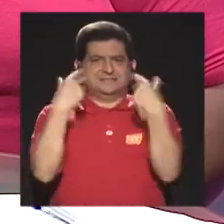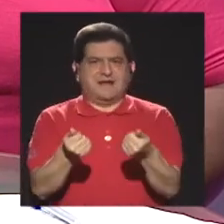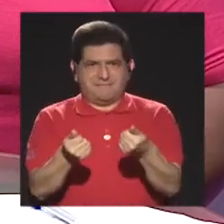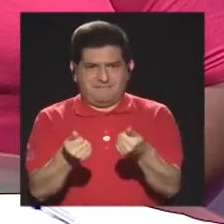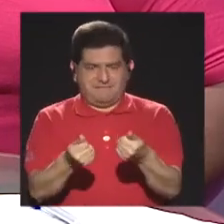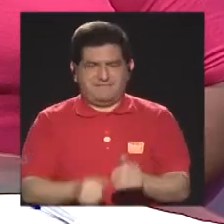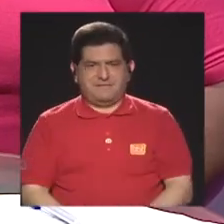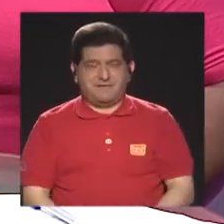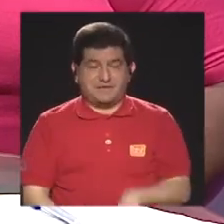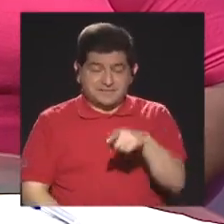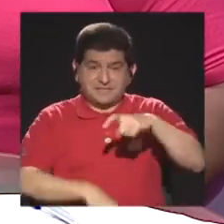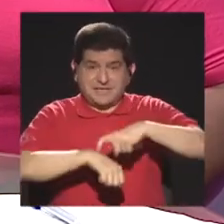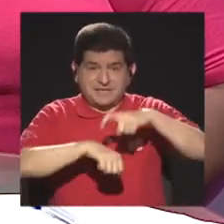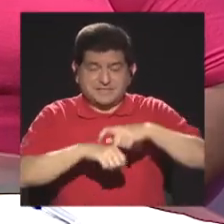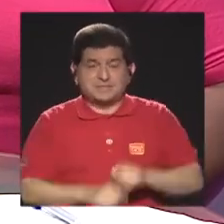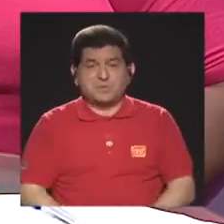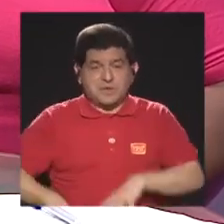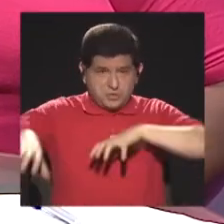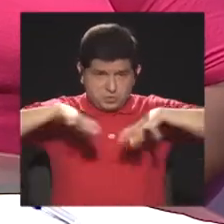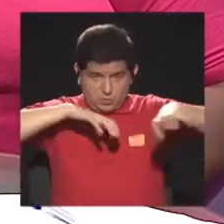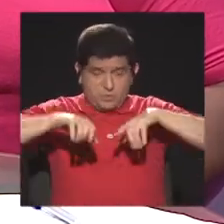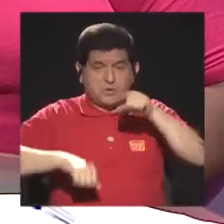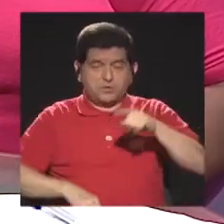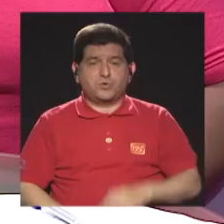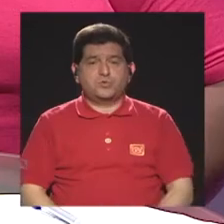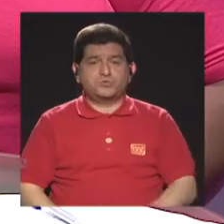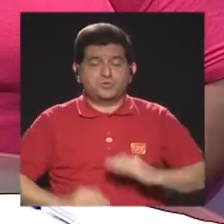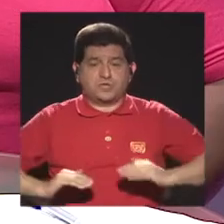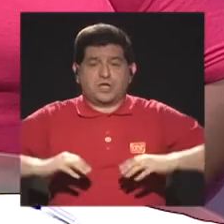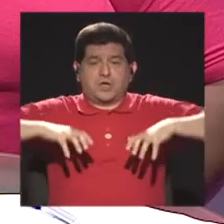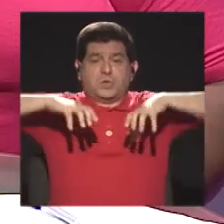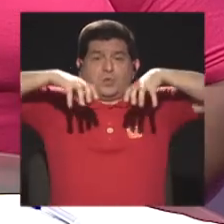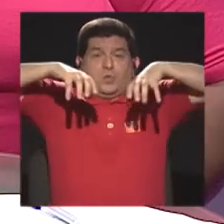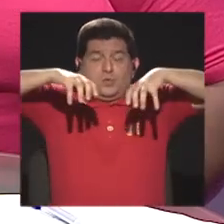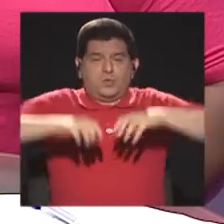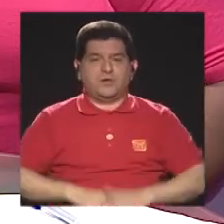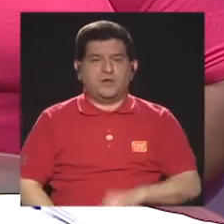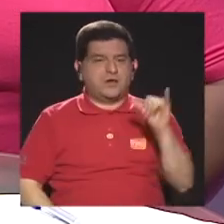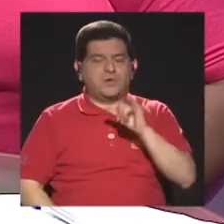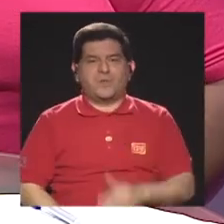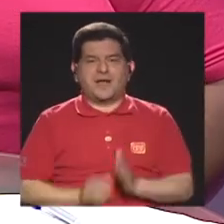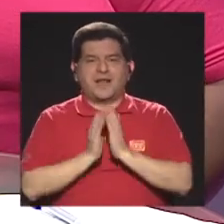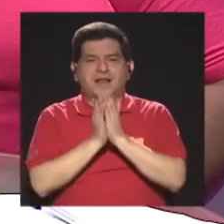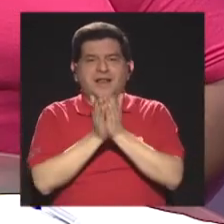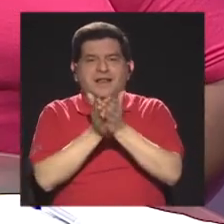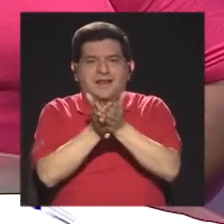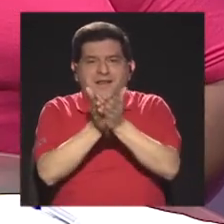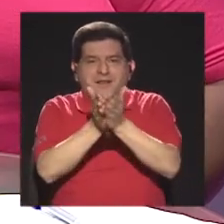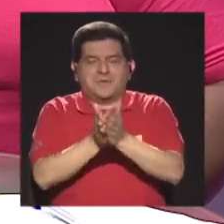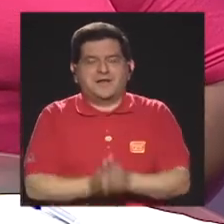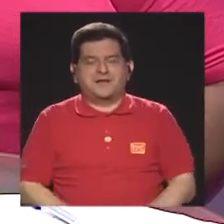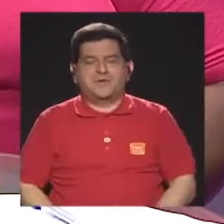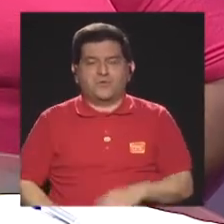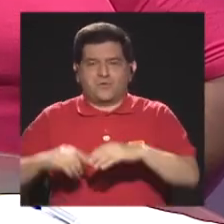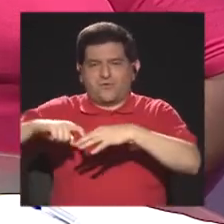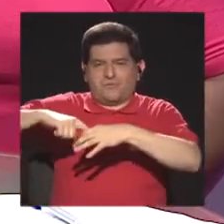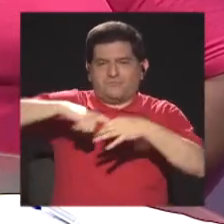Porque si el barco en ese momento se mueve y tienes la paleta arriba, tú te vas también de lado. Con todo y montacargas. Y